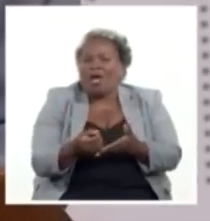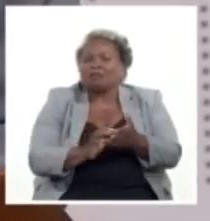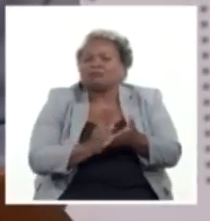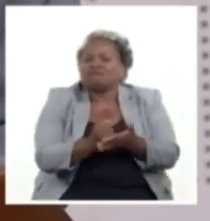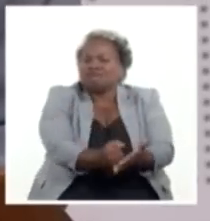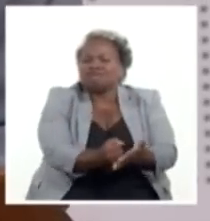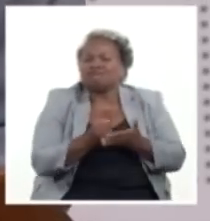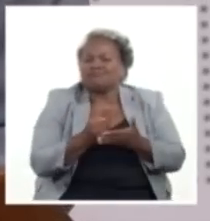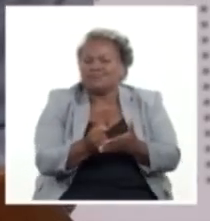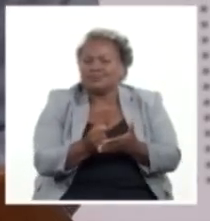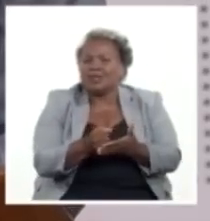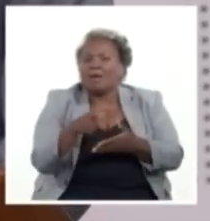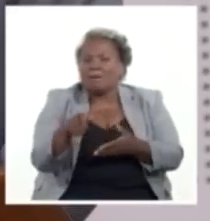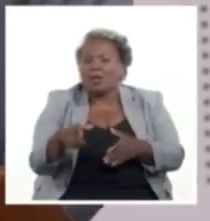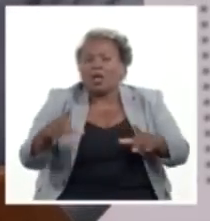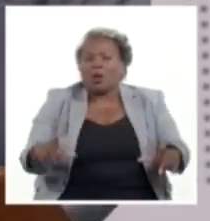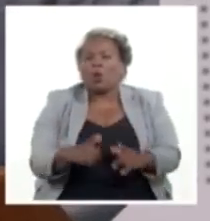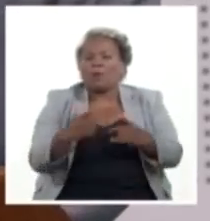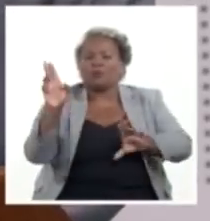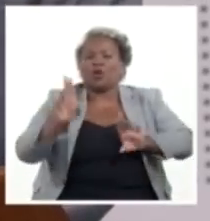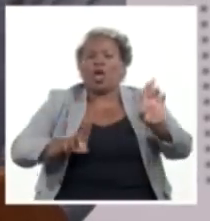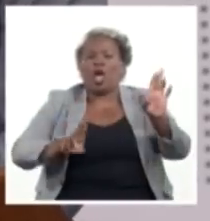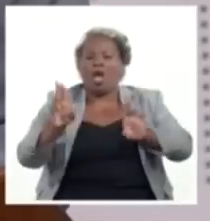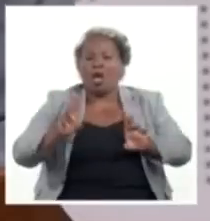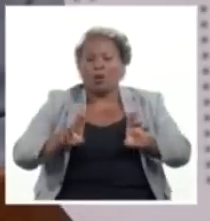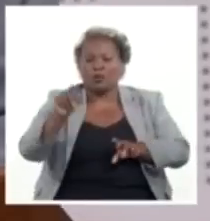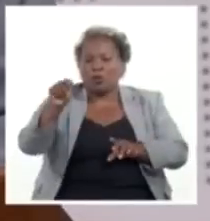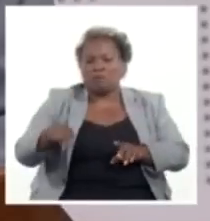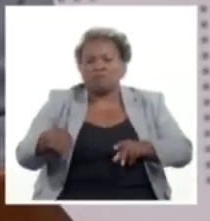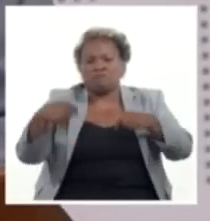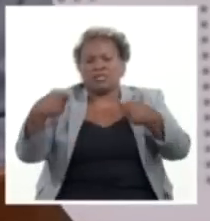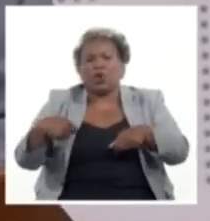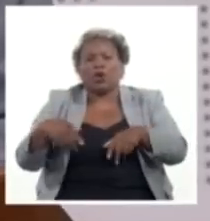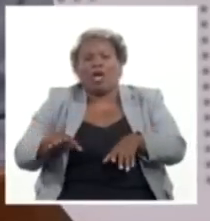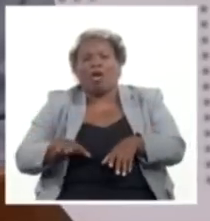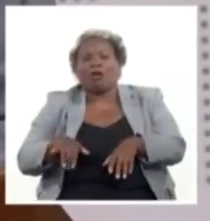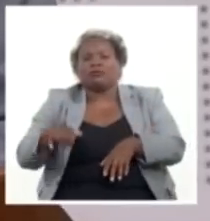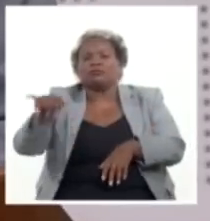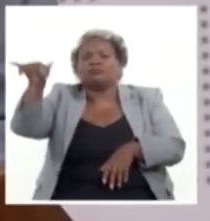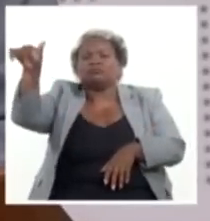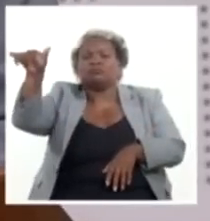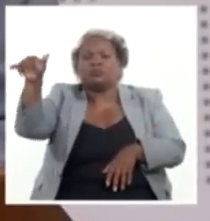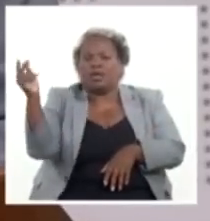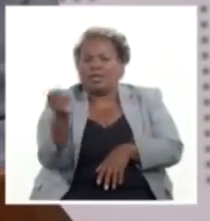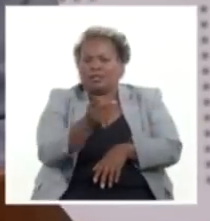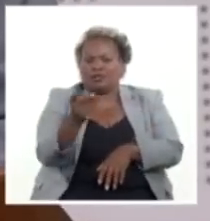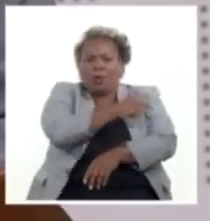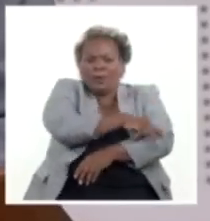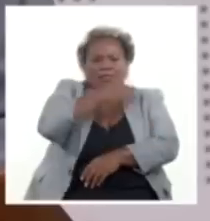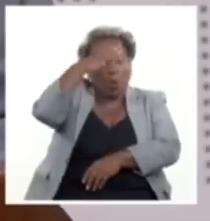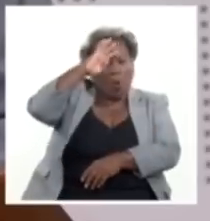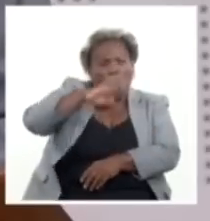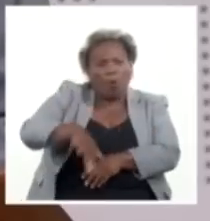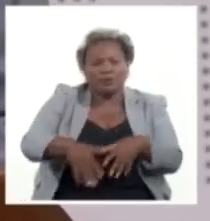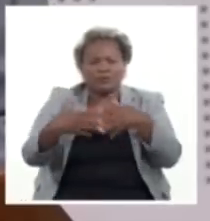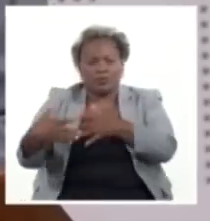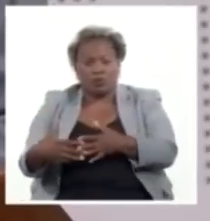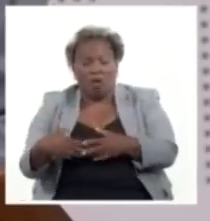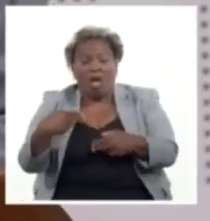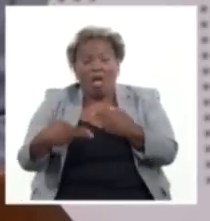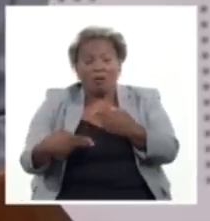cumplimiento de los acuerdos migratorios y también en otras áreas de prioridad entre ambos países. Hace pocos